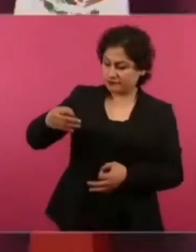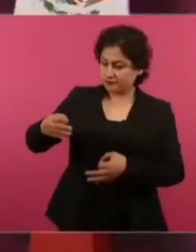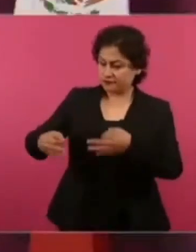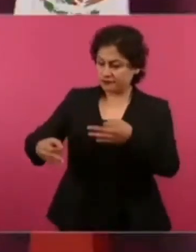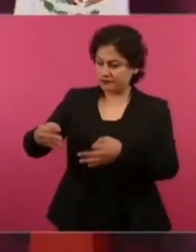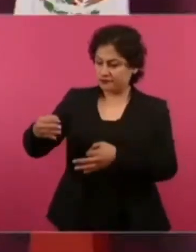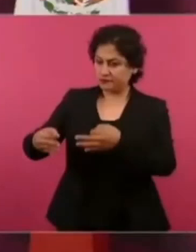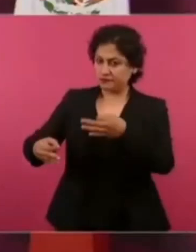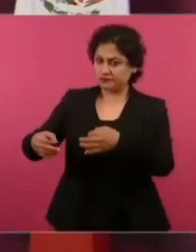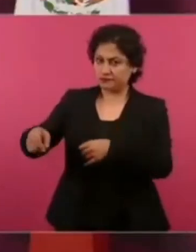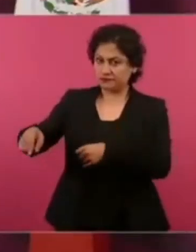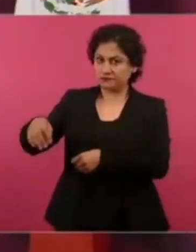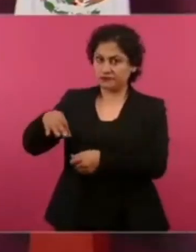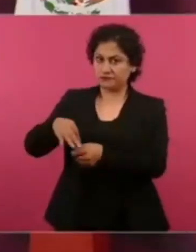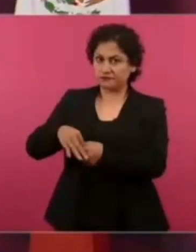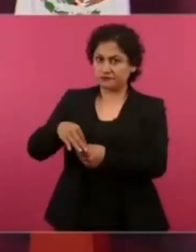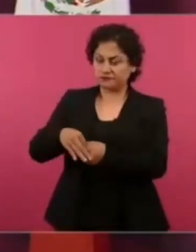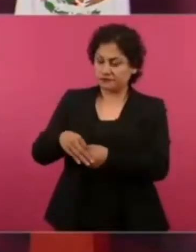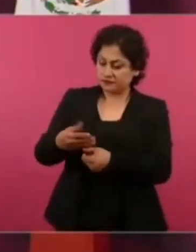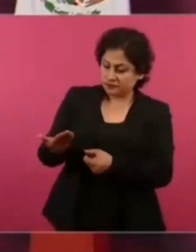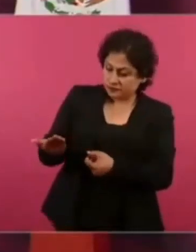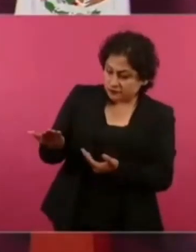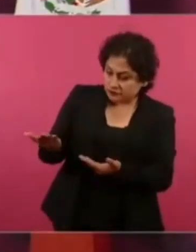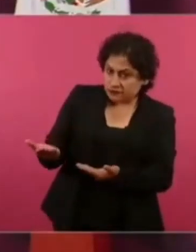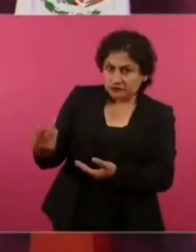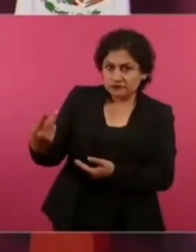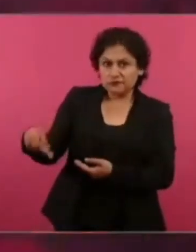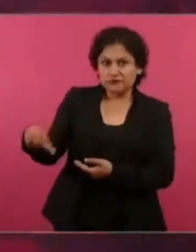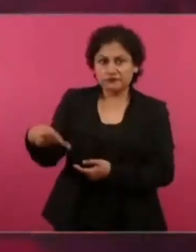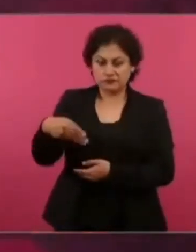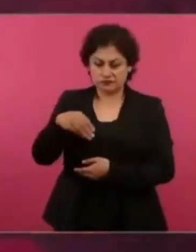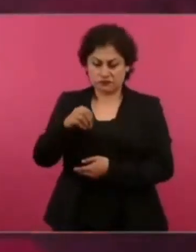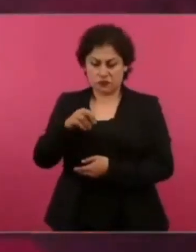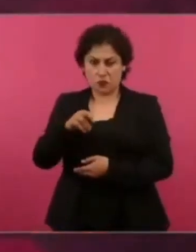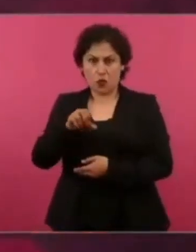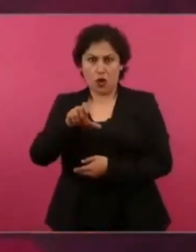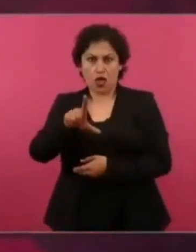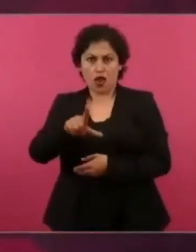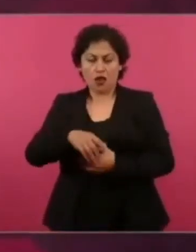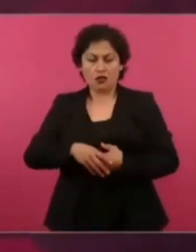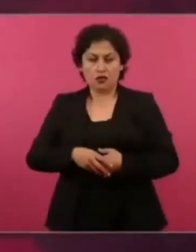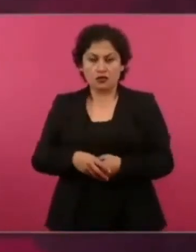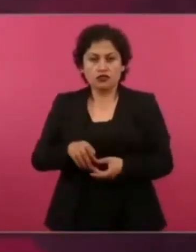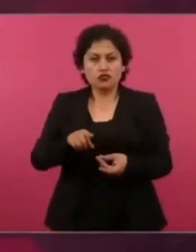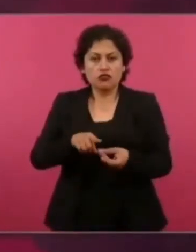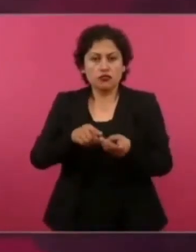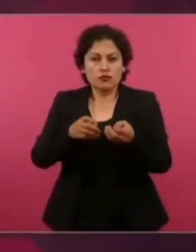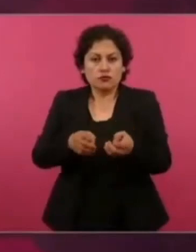Ya no puedo decir señoras porque también puede ser que sean magistradas.